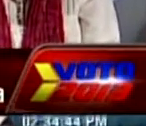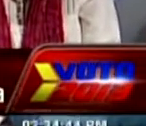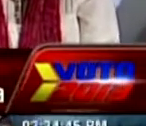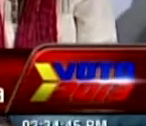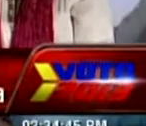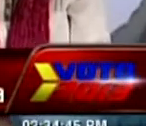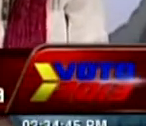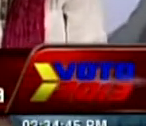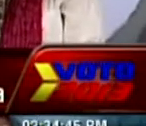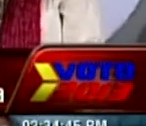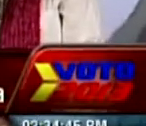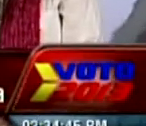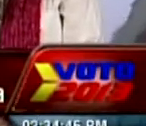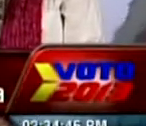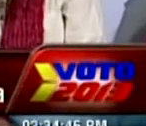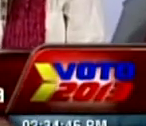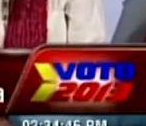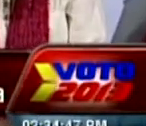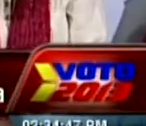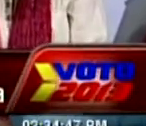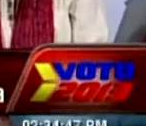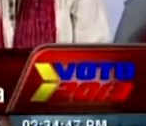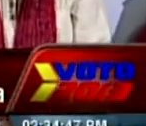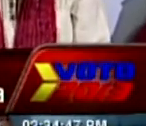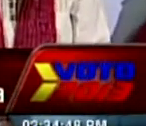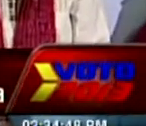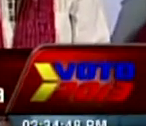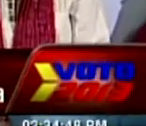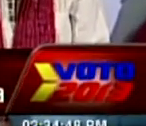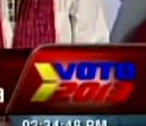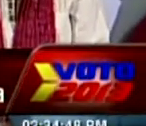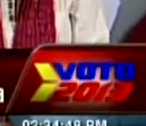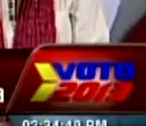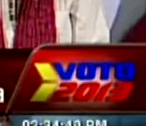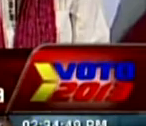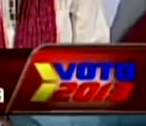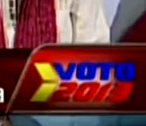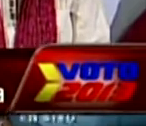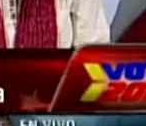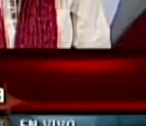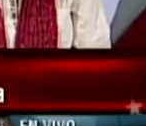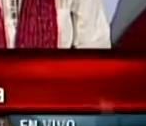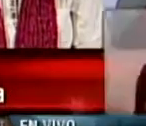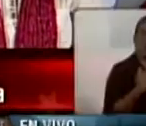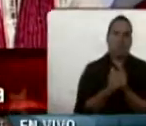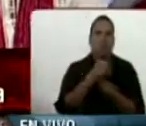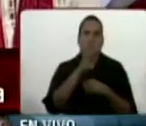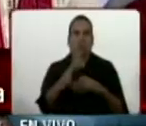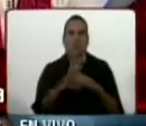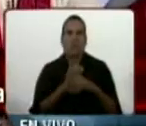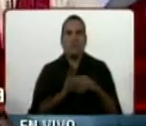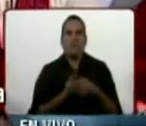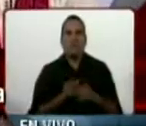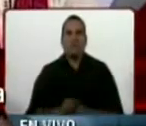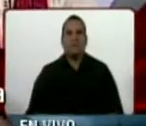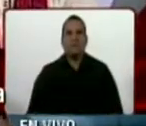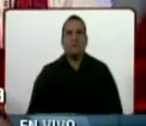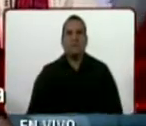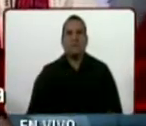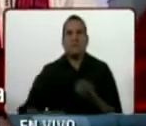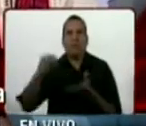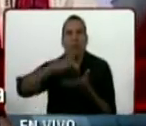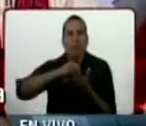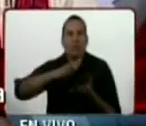secuestro, de un golpe de Estado. Casi 24 horas antes lo habían asesinado. Llegó con el Cristo y dijo, vamos a rectificar